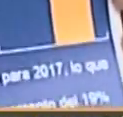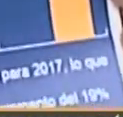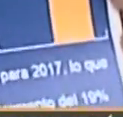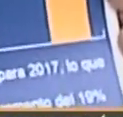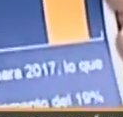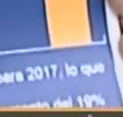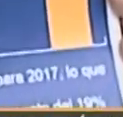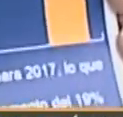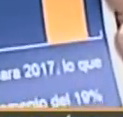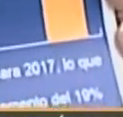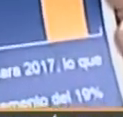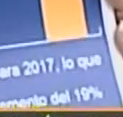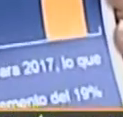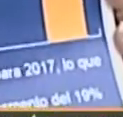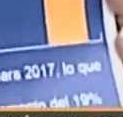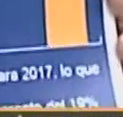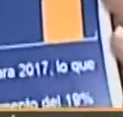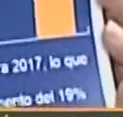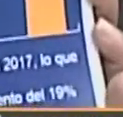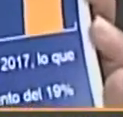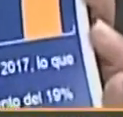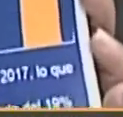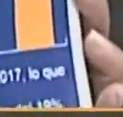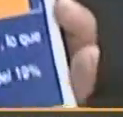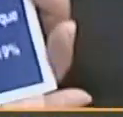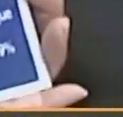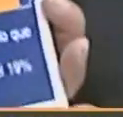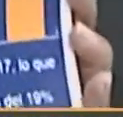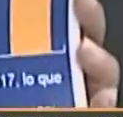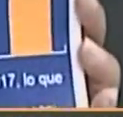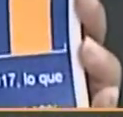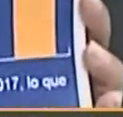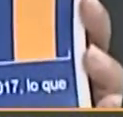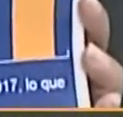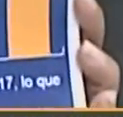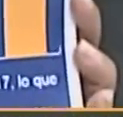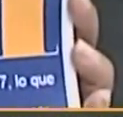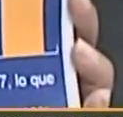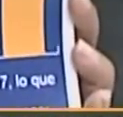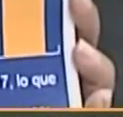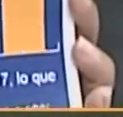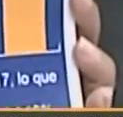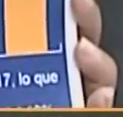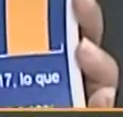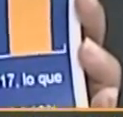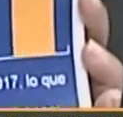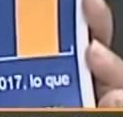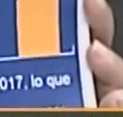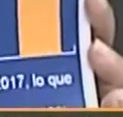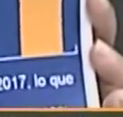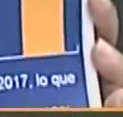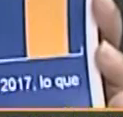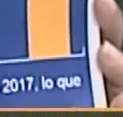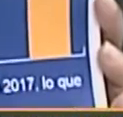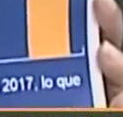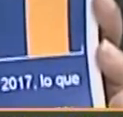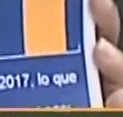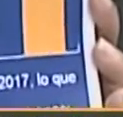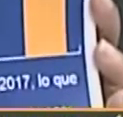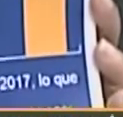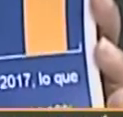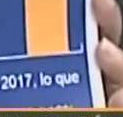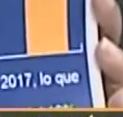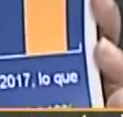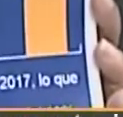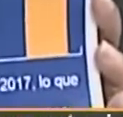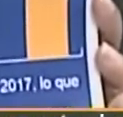2014 al año 2017, convirtiéndolo en el primer productor de cocaína